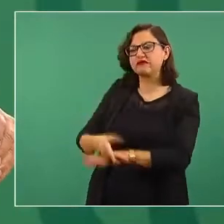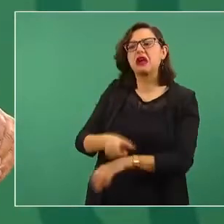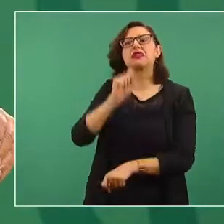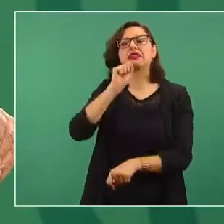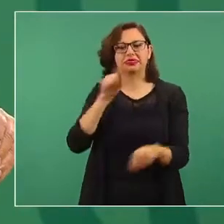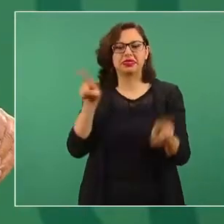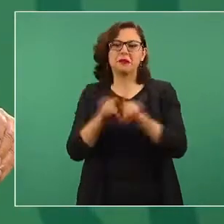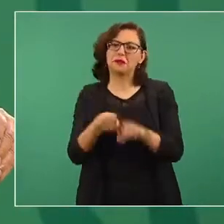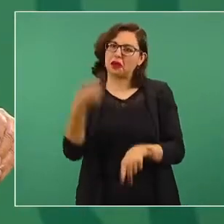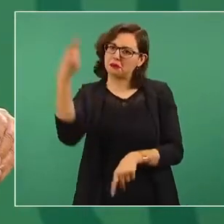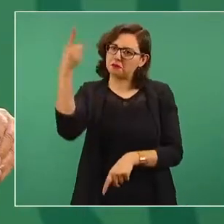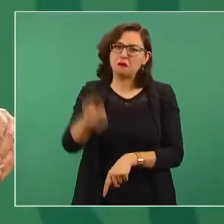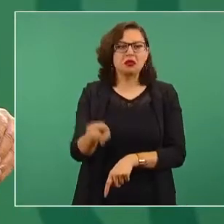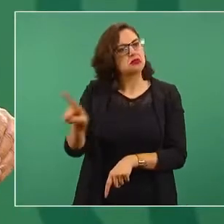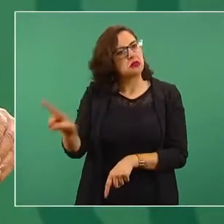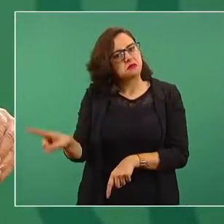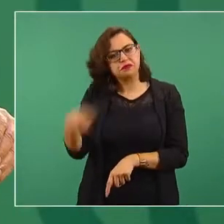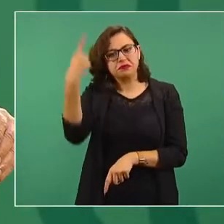José Revueltas.